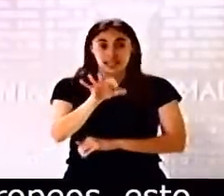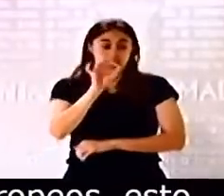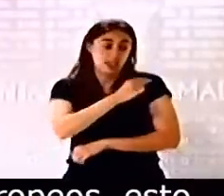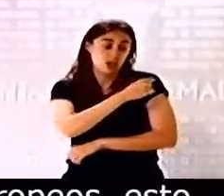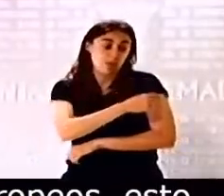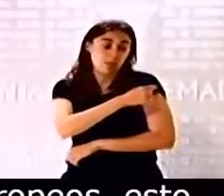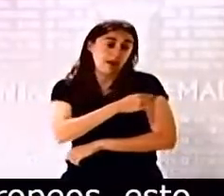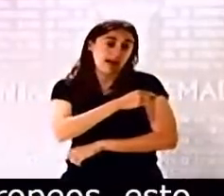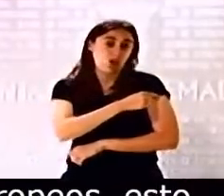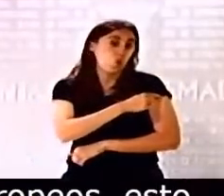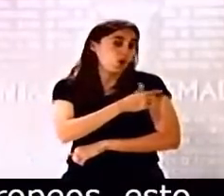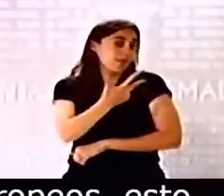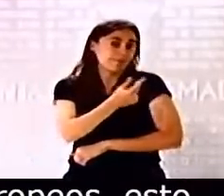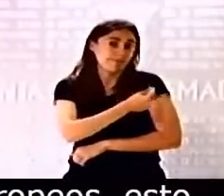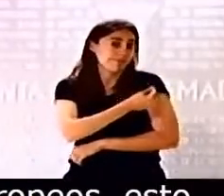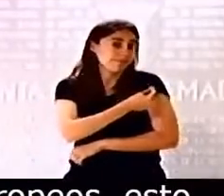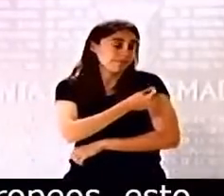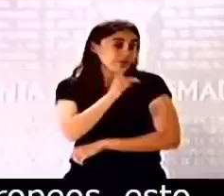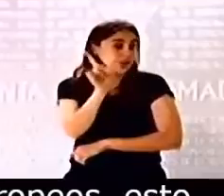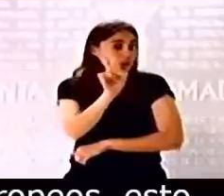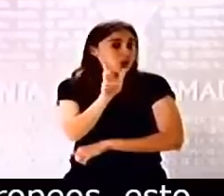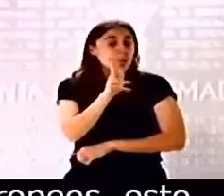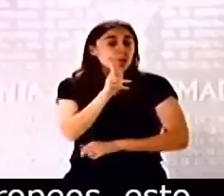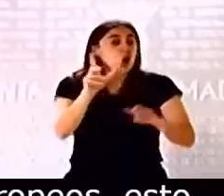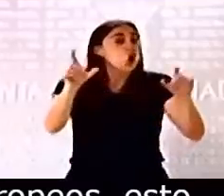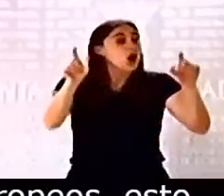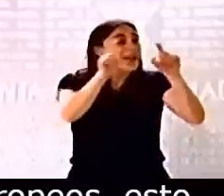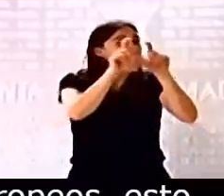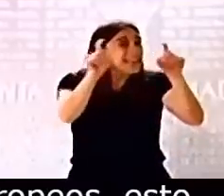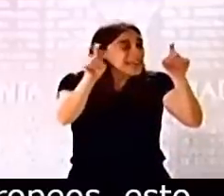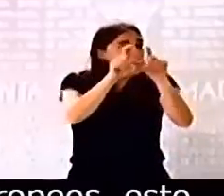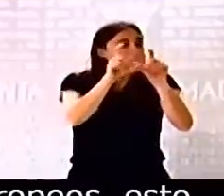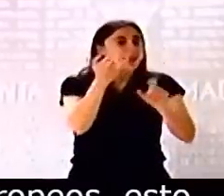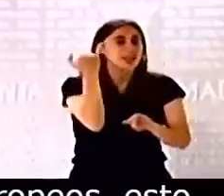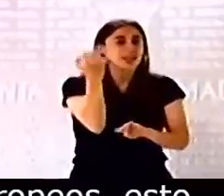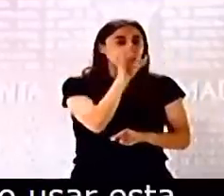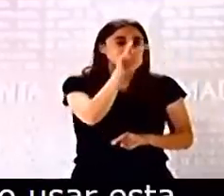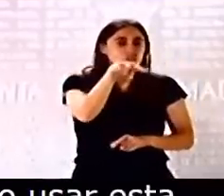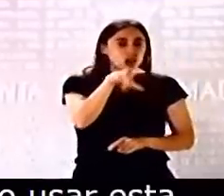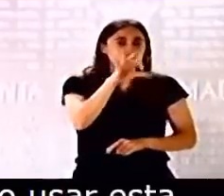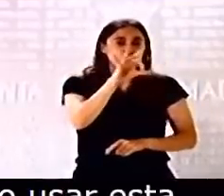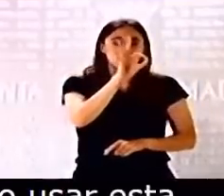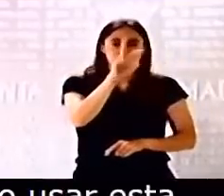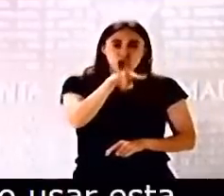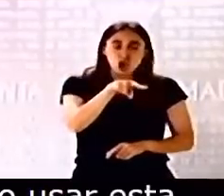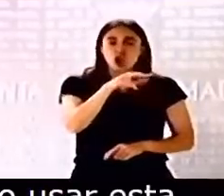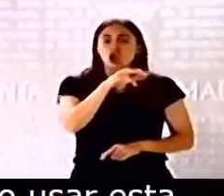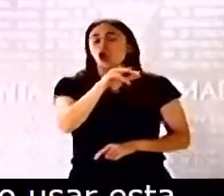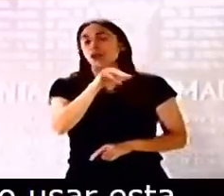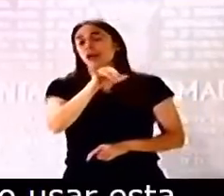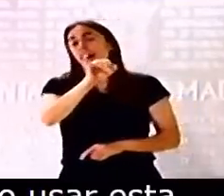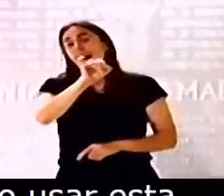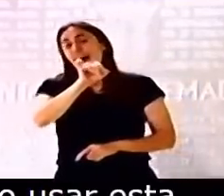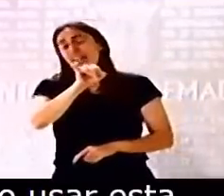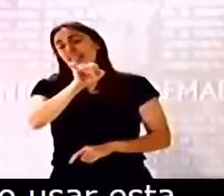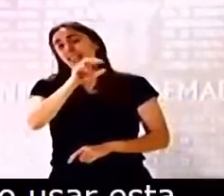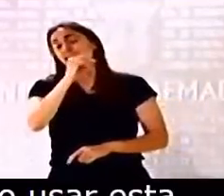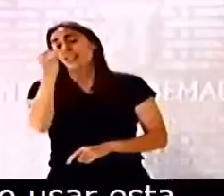Janssen es porque la compañía Johnson & Johnson ha decidido que hasta que no se pronuncie la